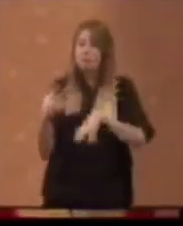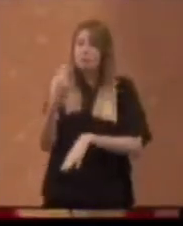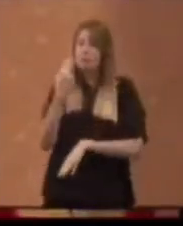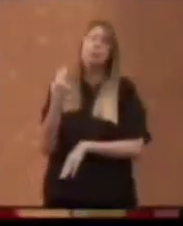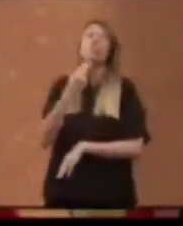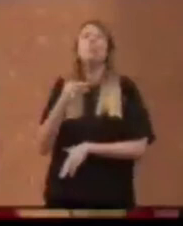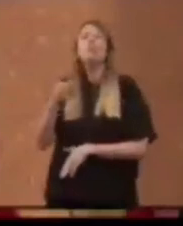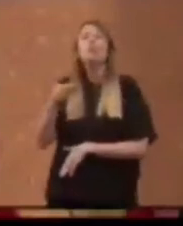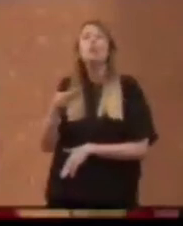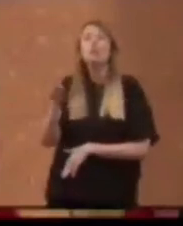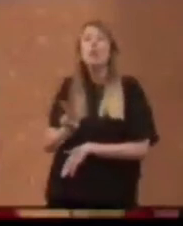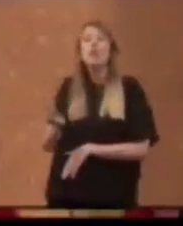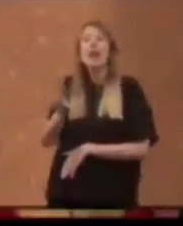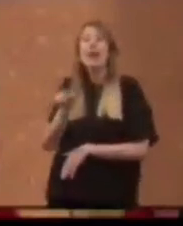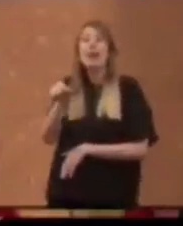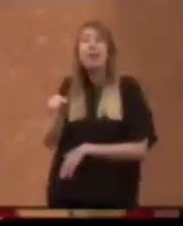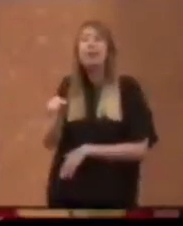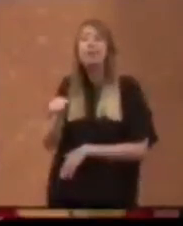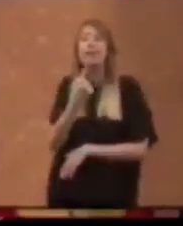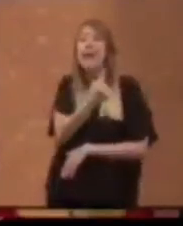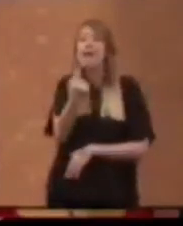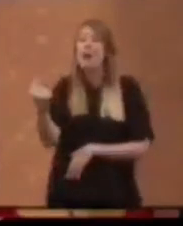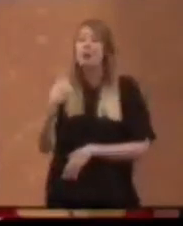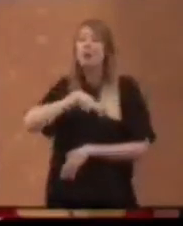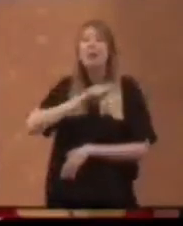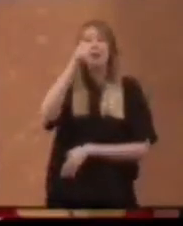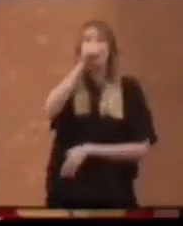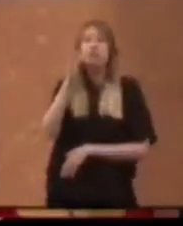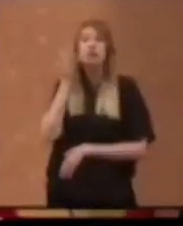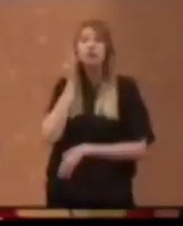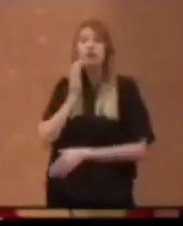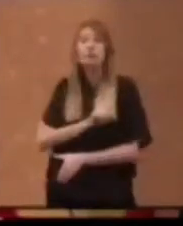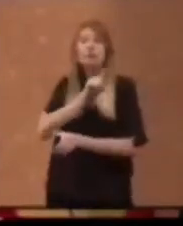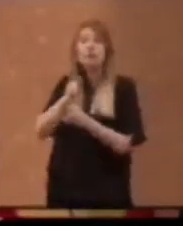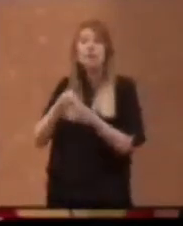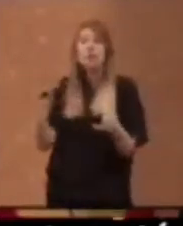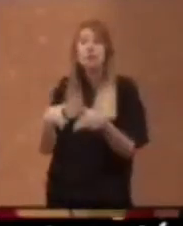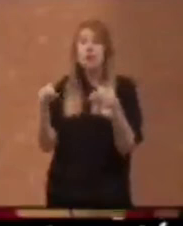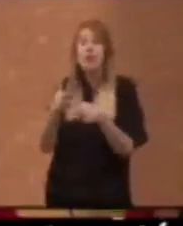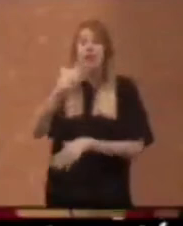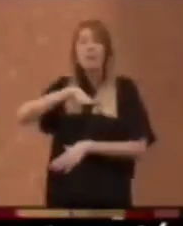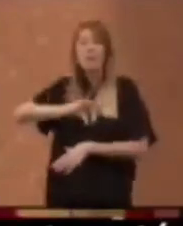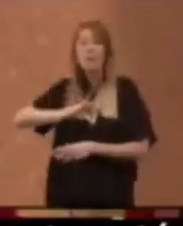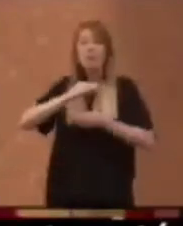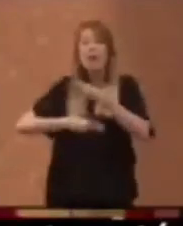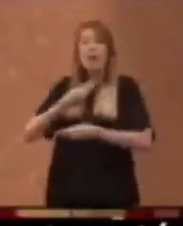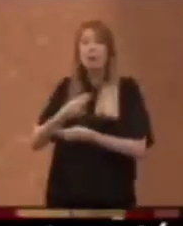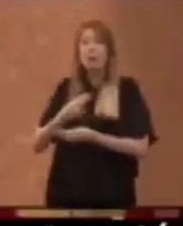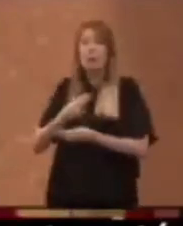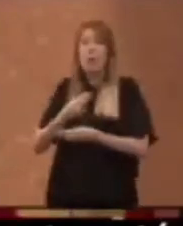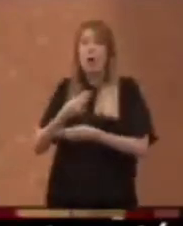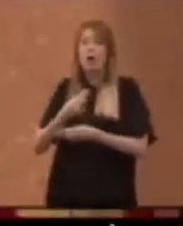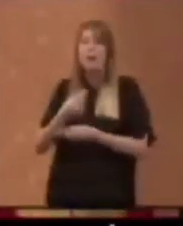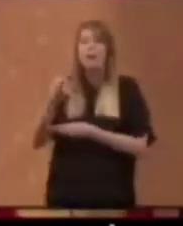y resiliente. Somos cada uno de nosotros y nosotras parte de esta sociedad los que podemos actuar y hacer actuar a quienes toman